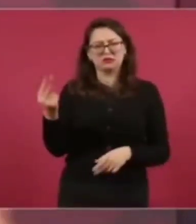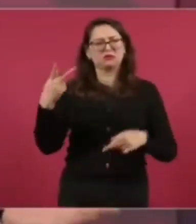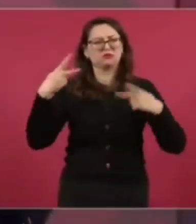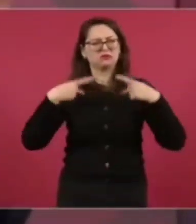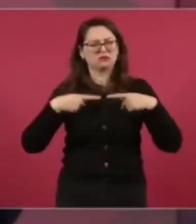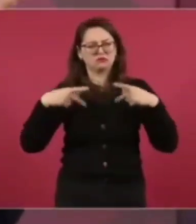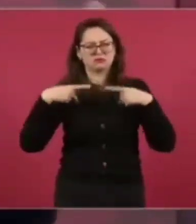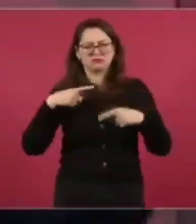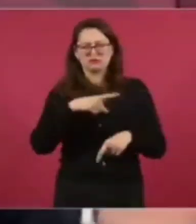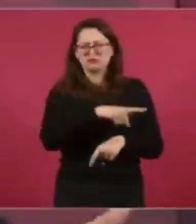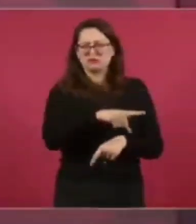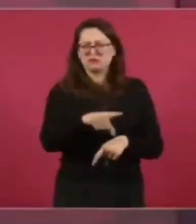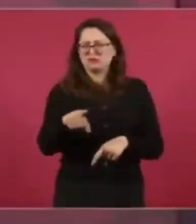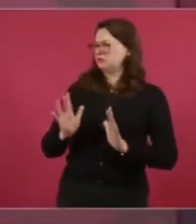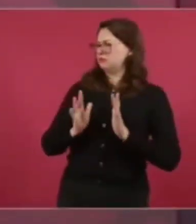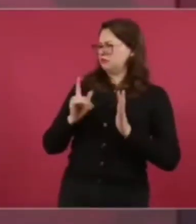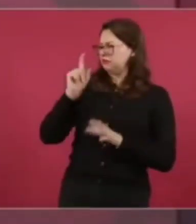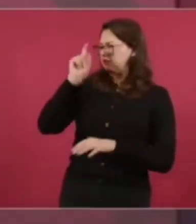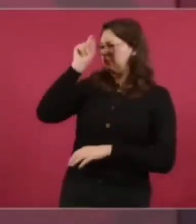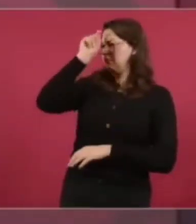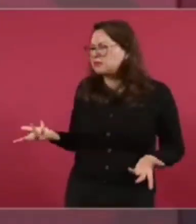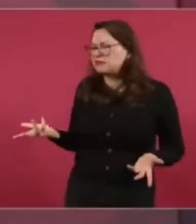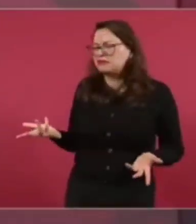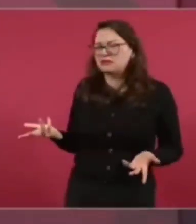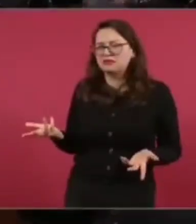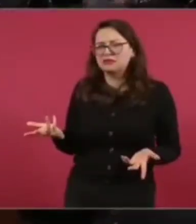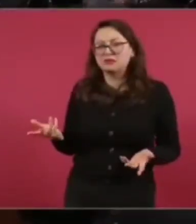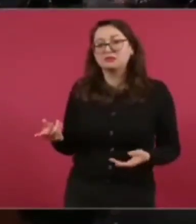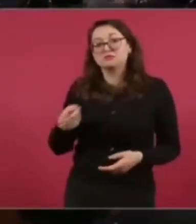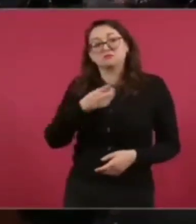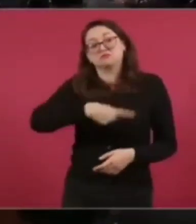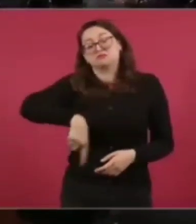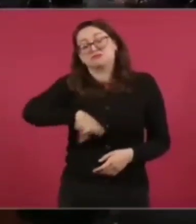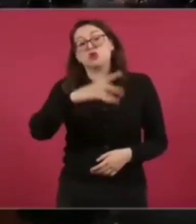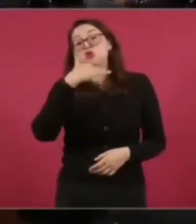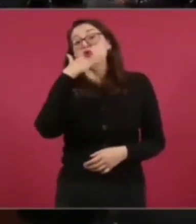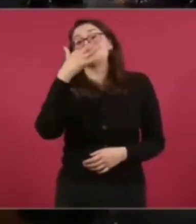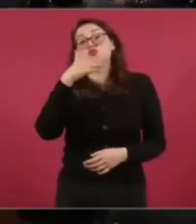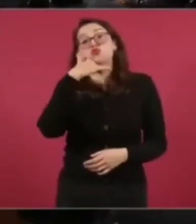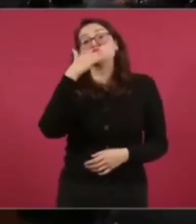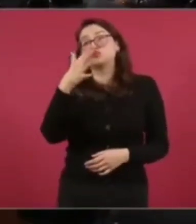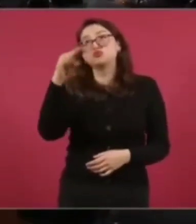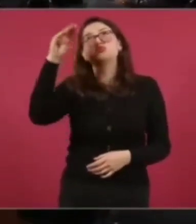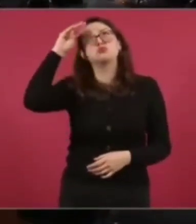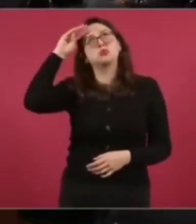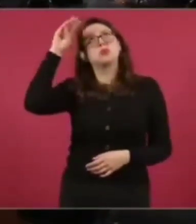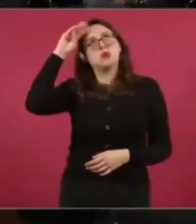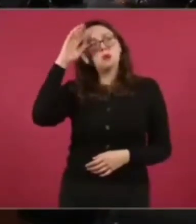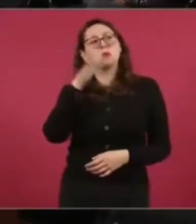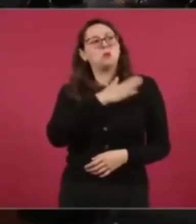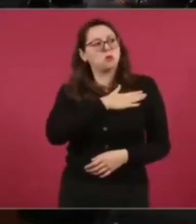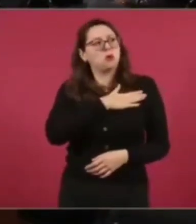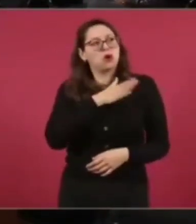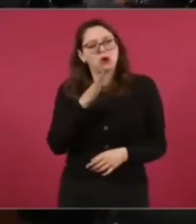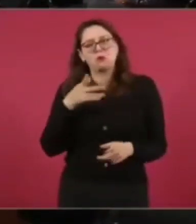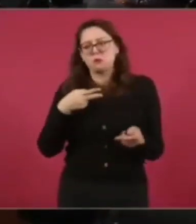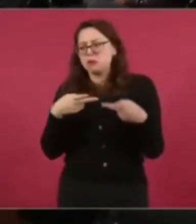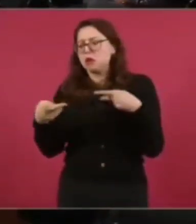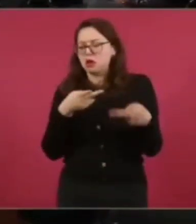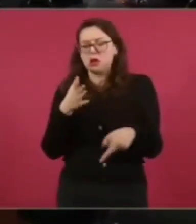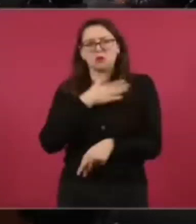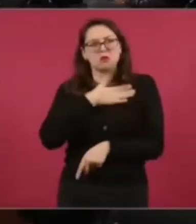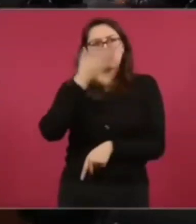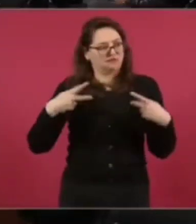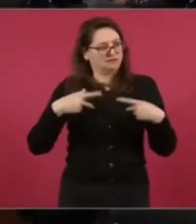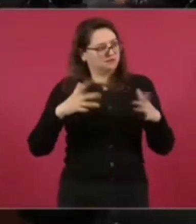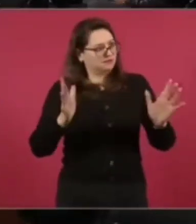solo en la cabeza de los corruptos. Y sí, yo entiendo pues la gente, y en otros casos sucede lo